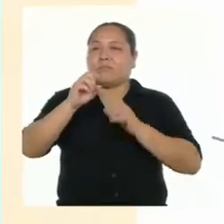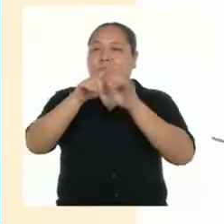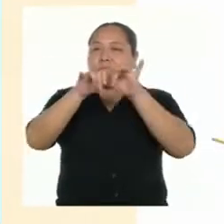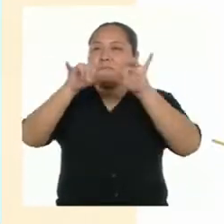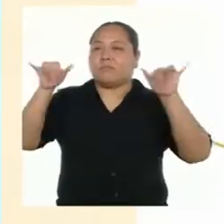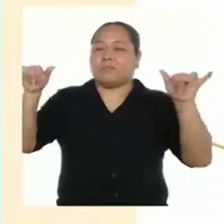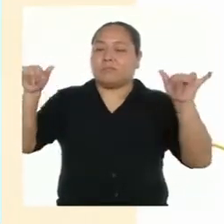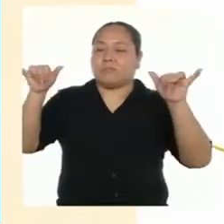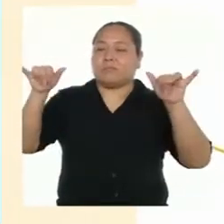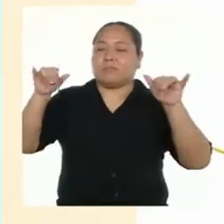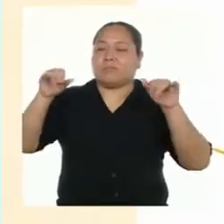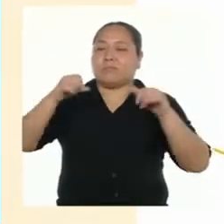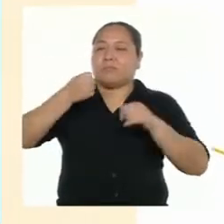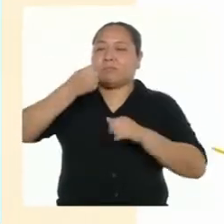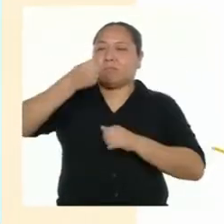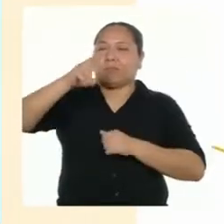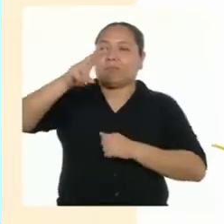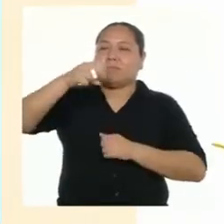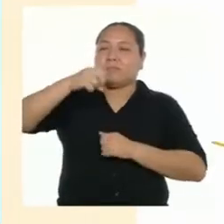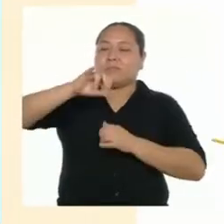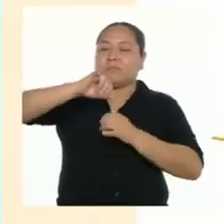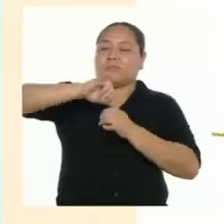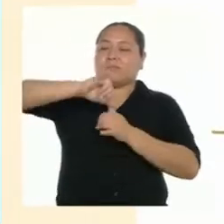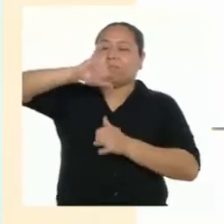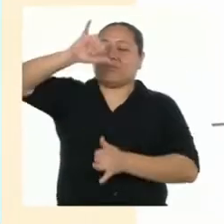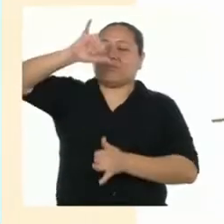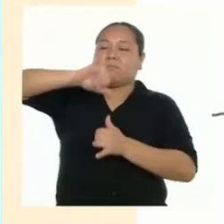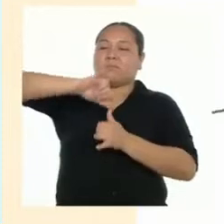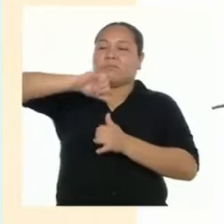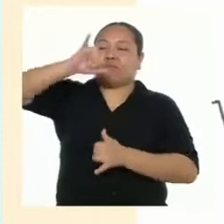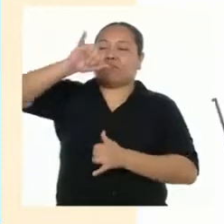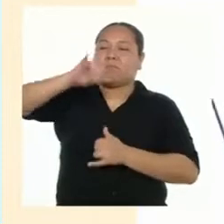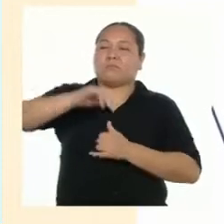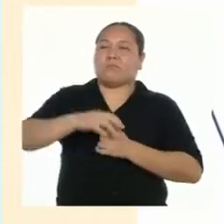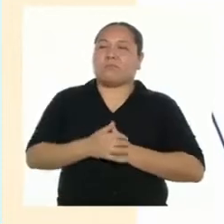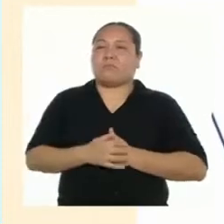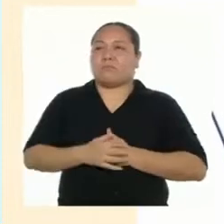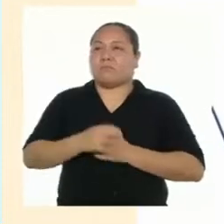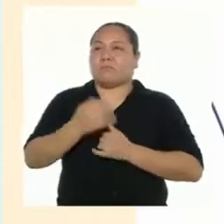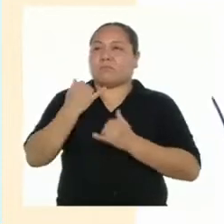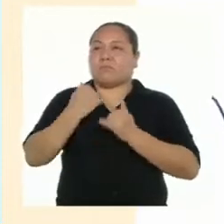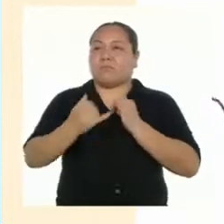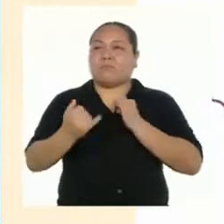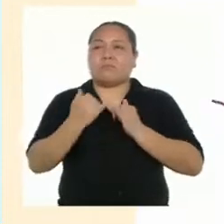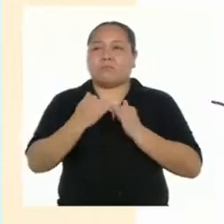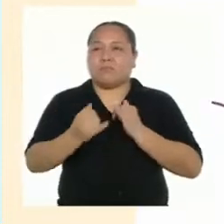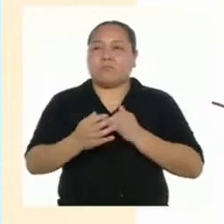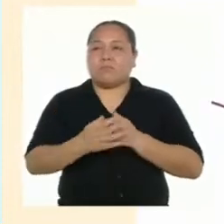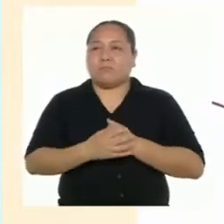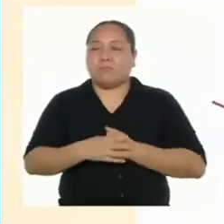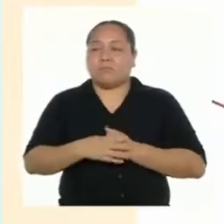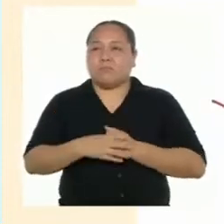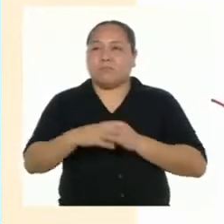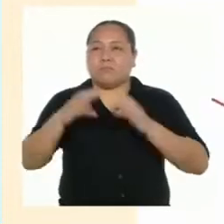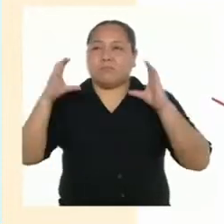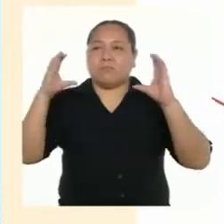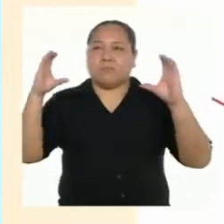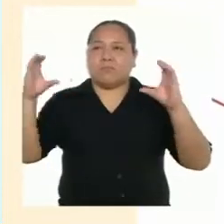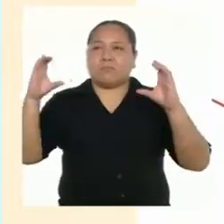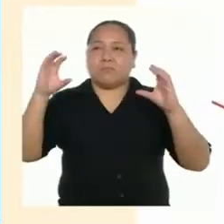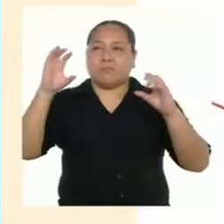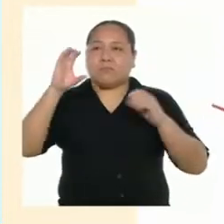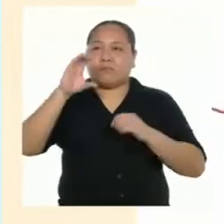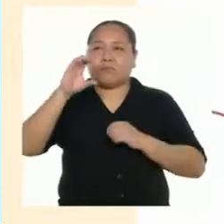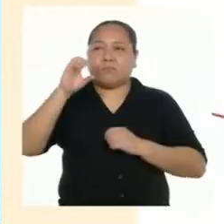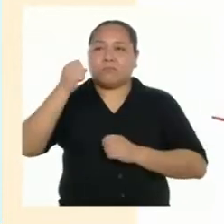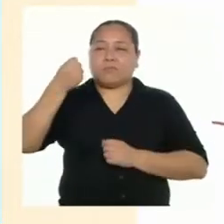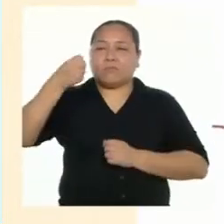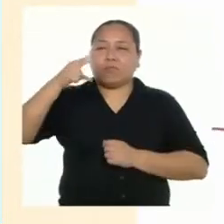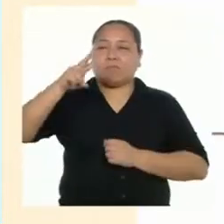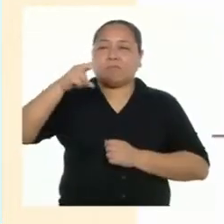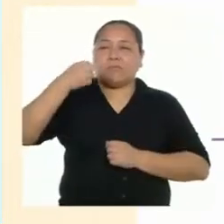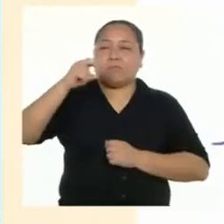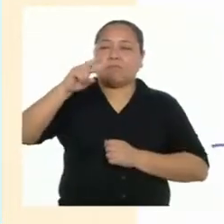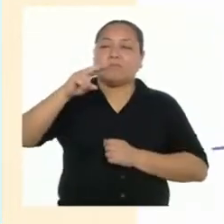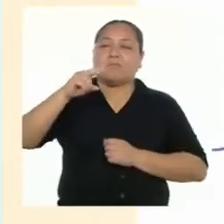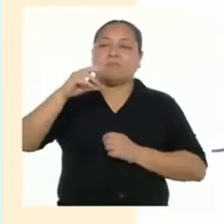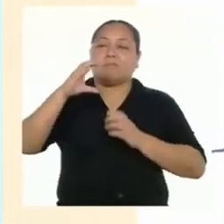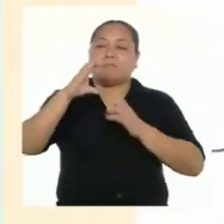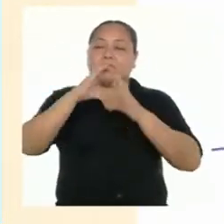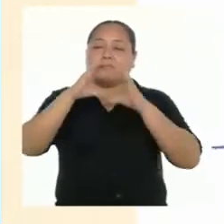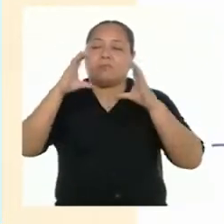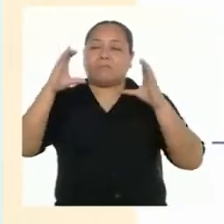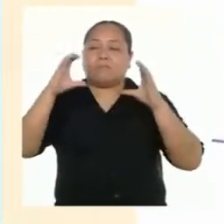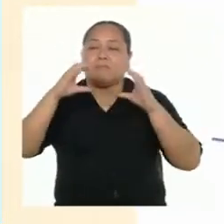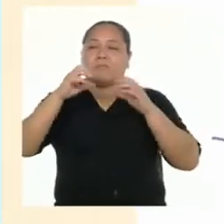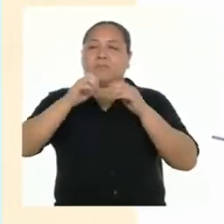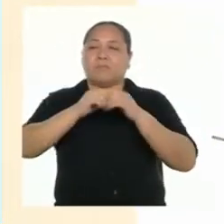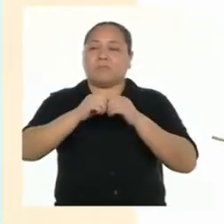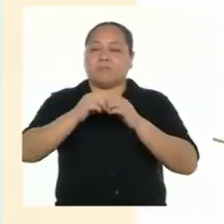largo y 12 centímetros de ancho. Y finalmente el rectángulo C mide 12 centímetros de